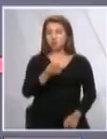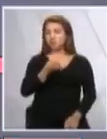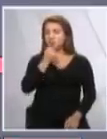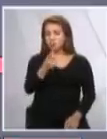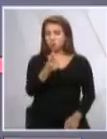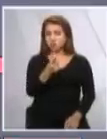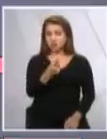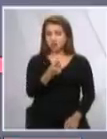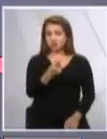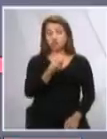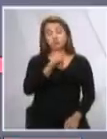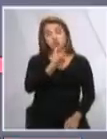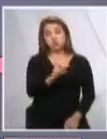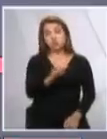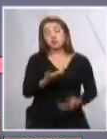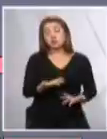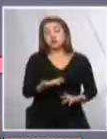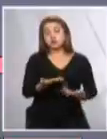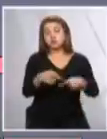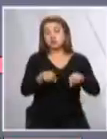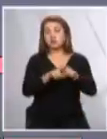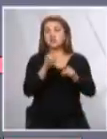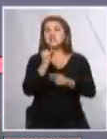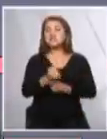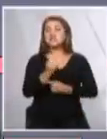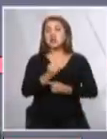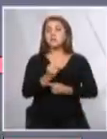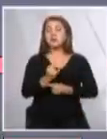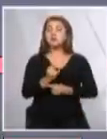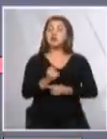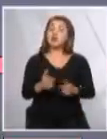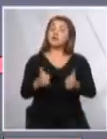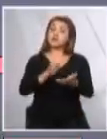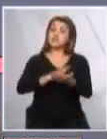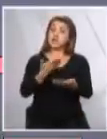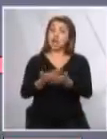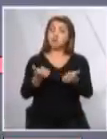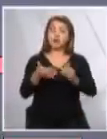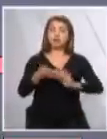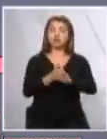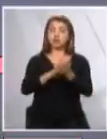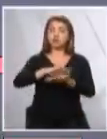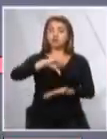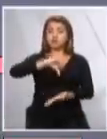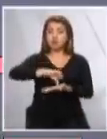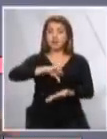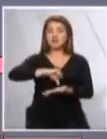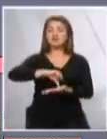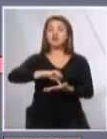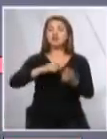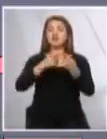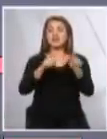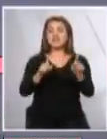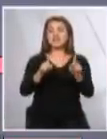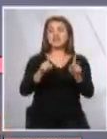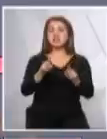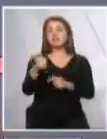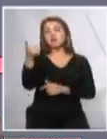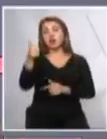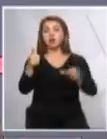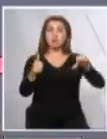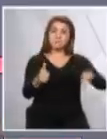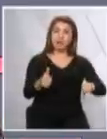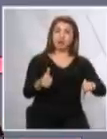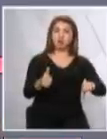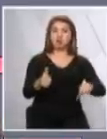denunciado, de todas maneras es siempre saludable para un país, para una sociedad, distinguir lo que es bueno y lo que es malo, lo que es